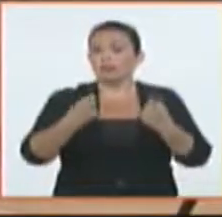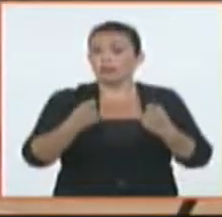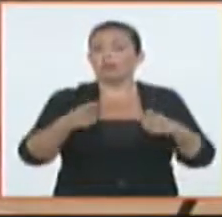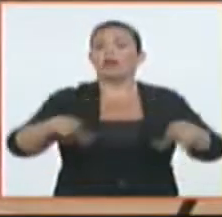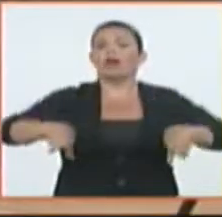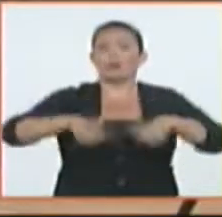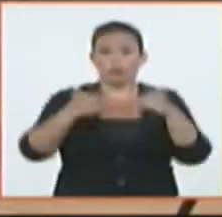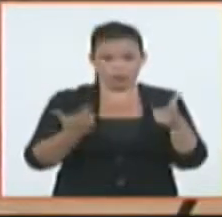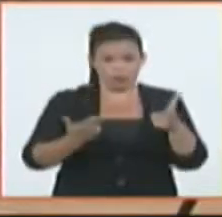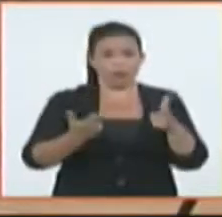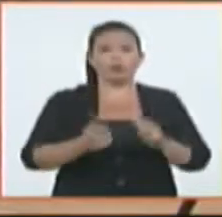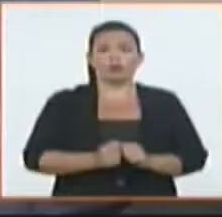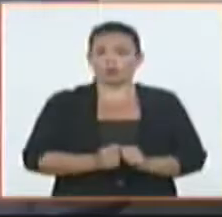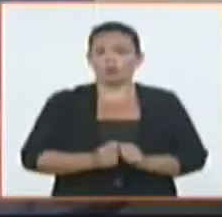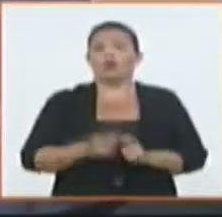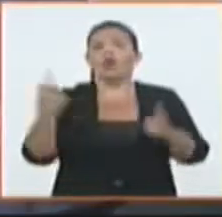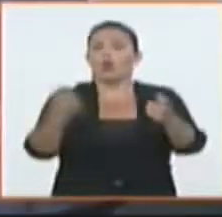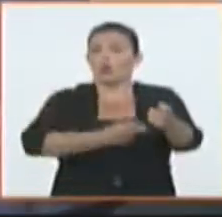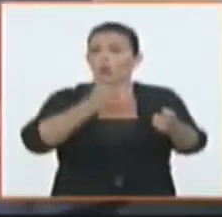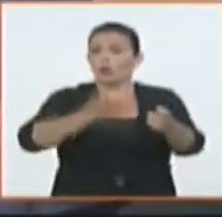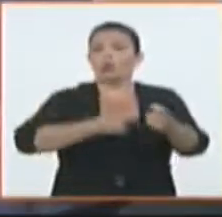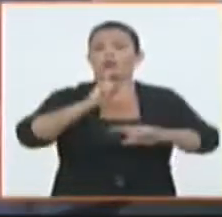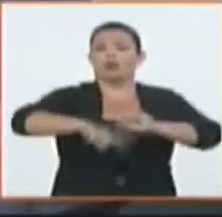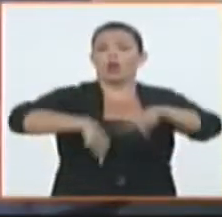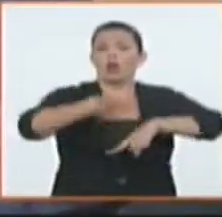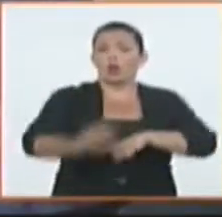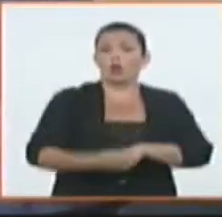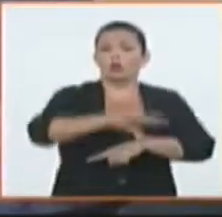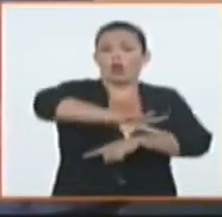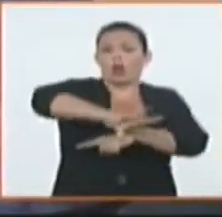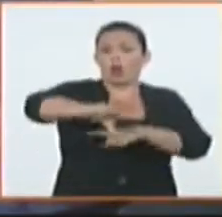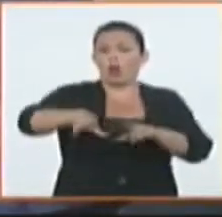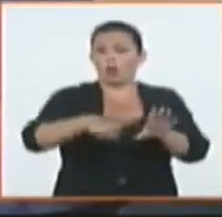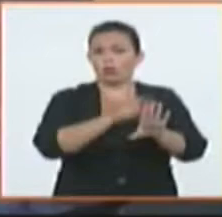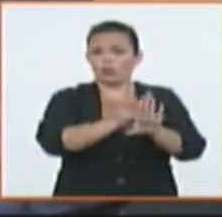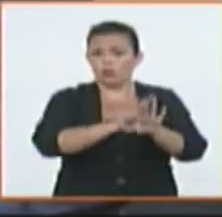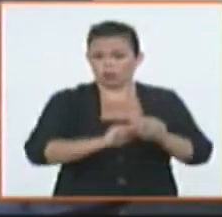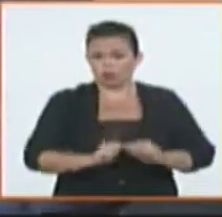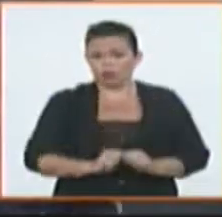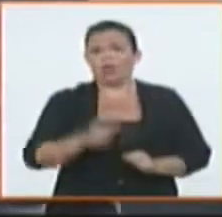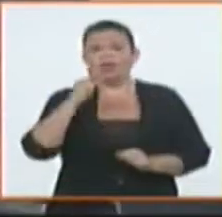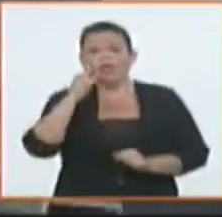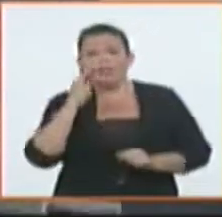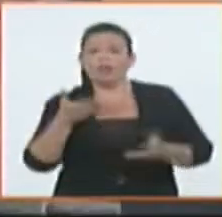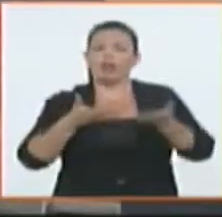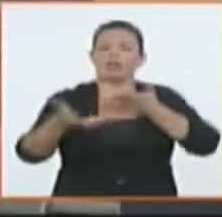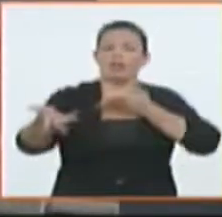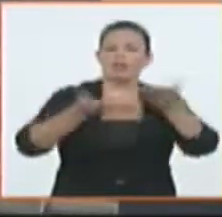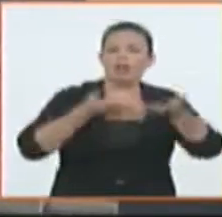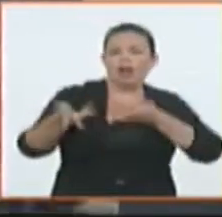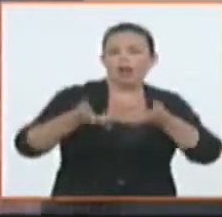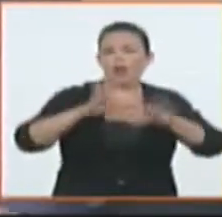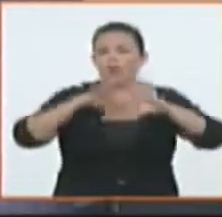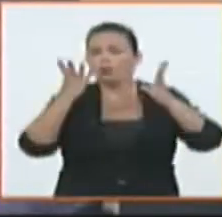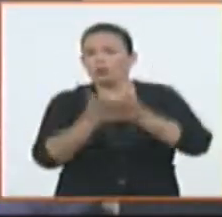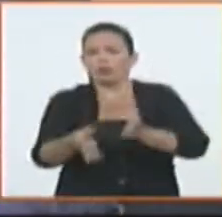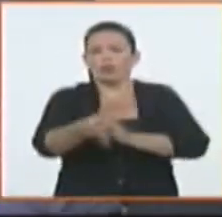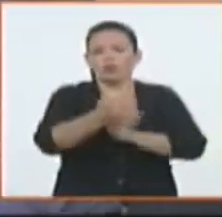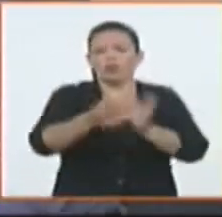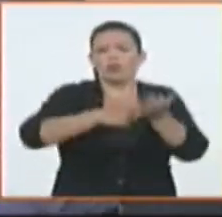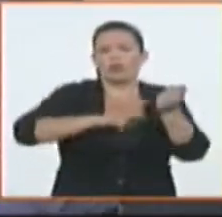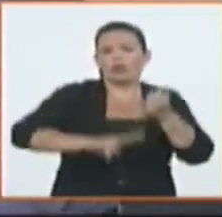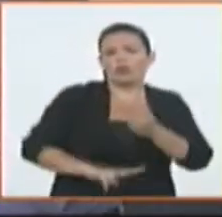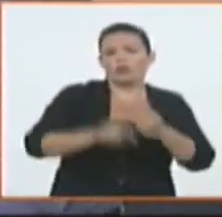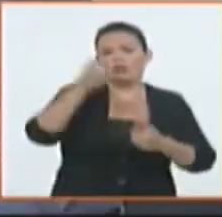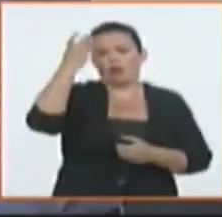corrupción. Hay que sistematizar el diálogo con los diferentes sectores sociales a todos los niveles. Todo el mundo tiene que estar dialogando con los sectores